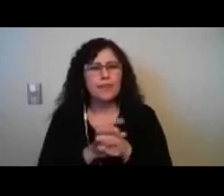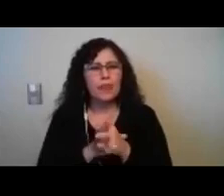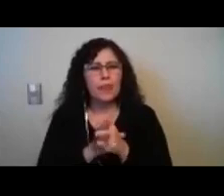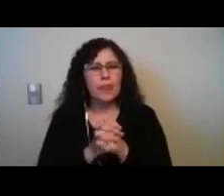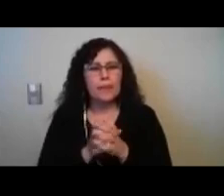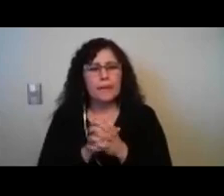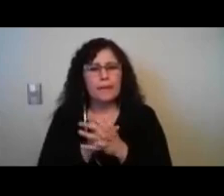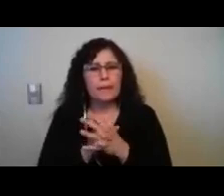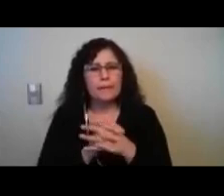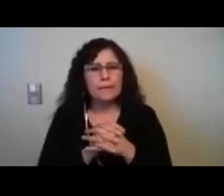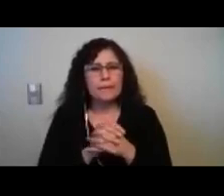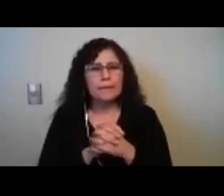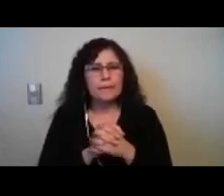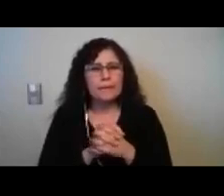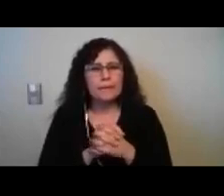eh,